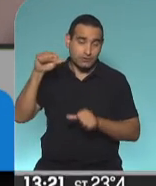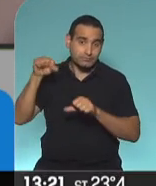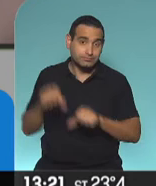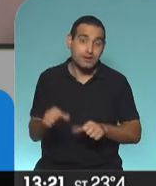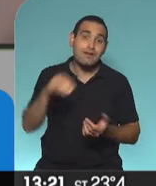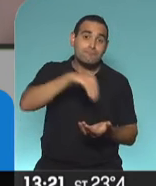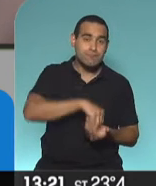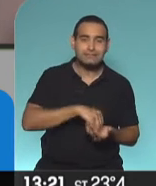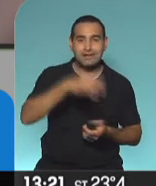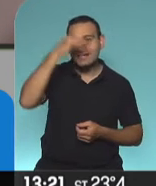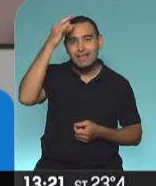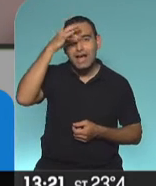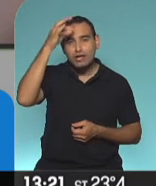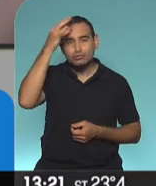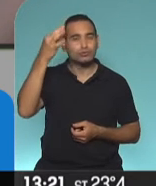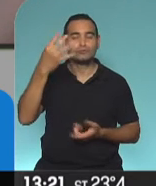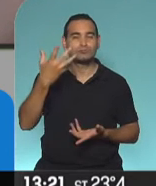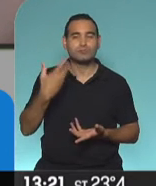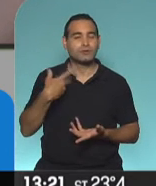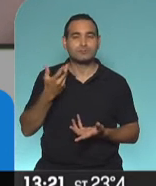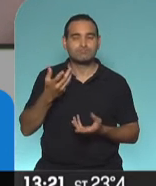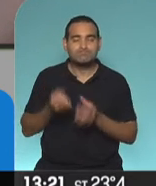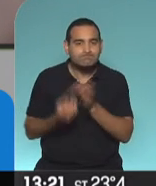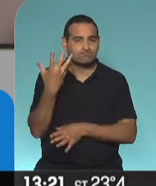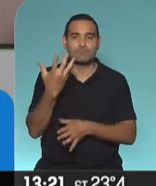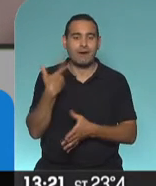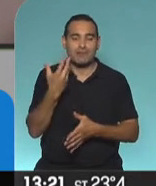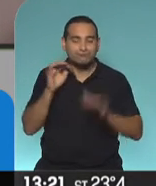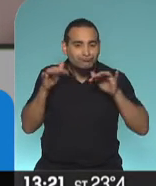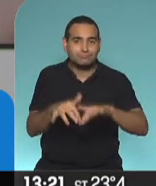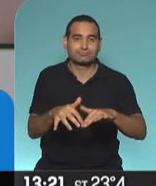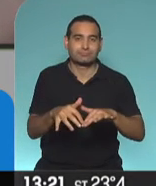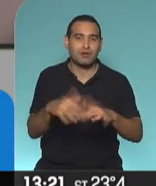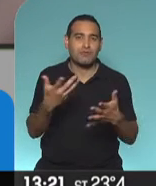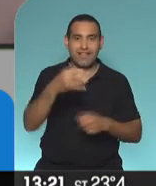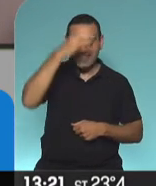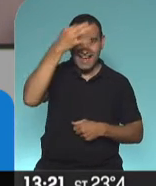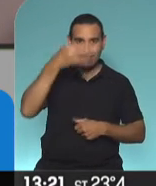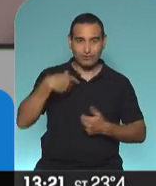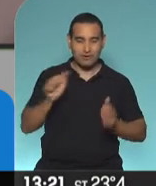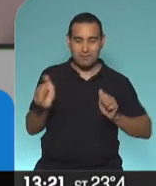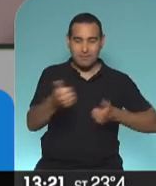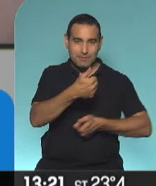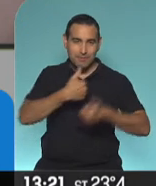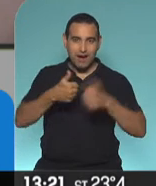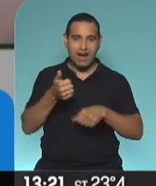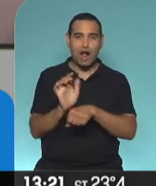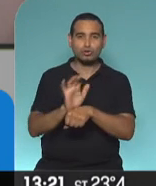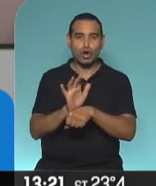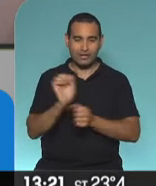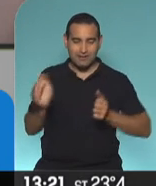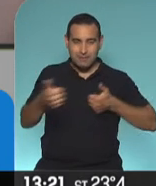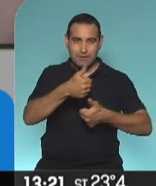genera, sino además porque el teatro nació para ser vivido presencialmente, porque en cada representación se hace con los actores sobre el escenario y